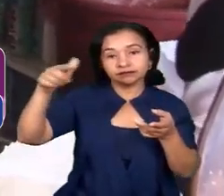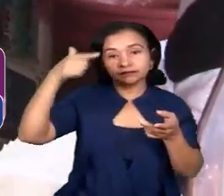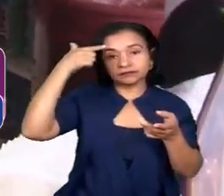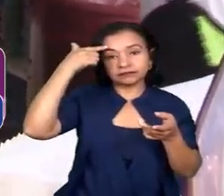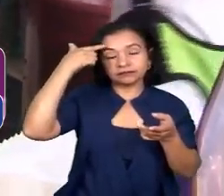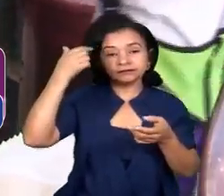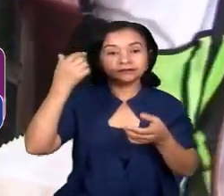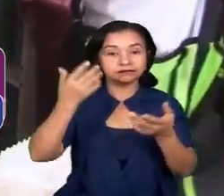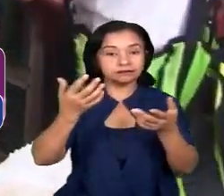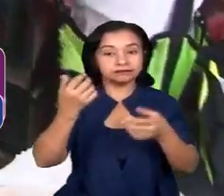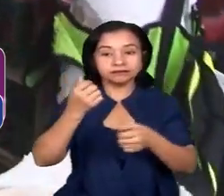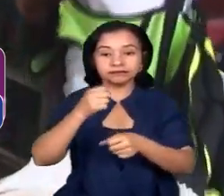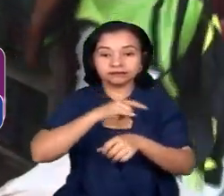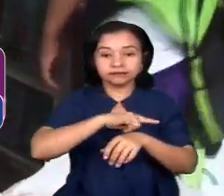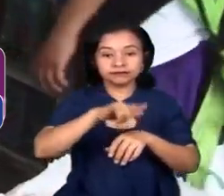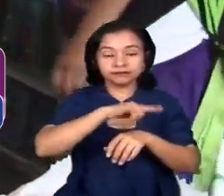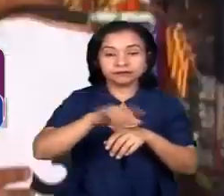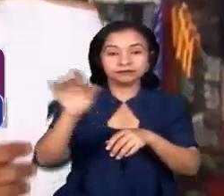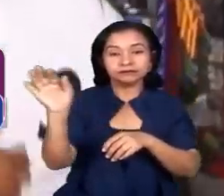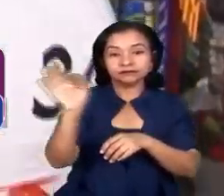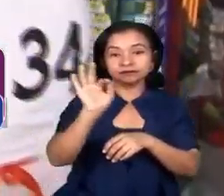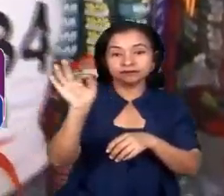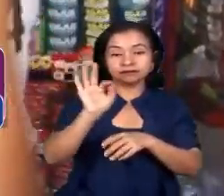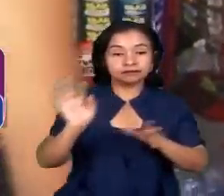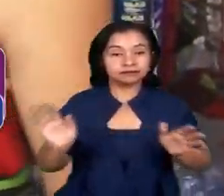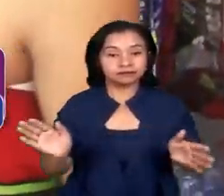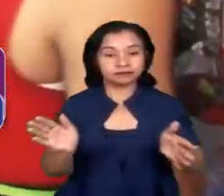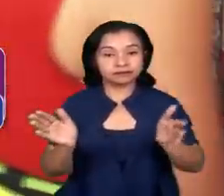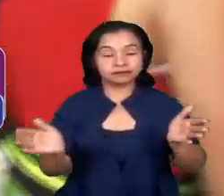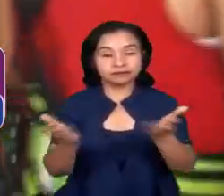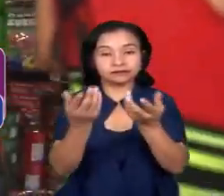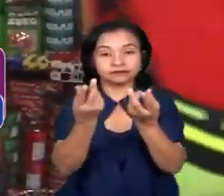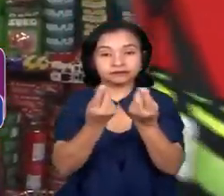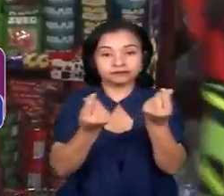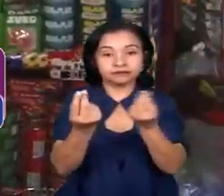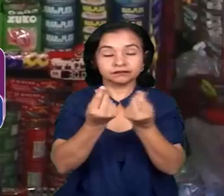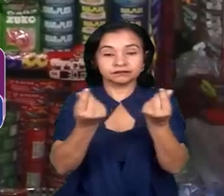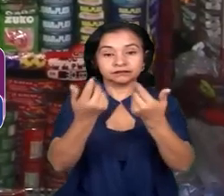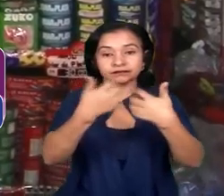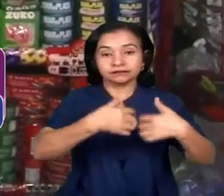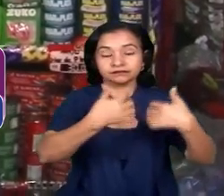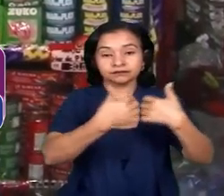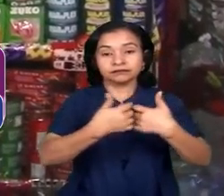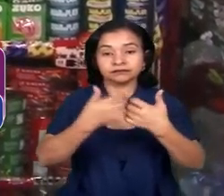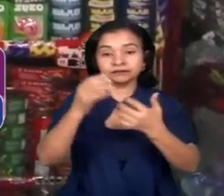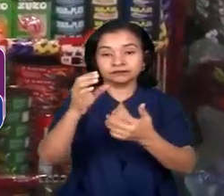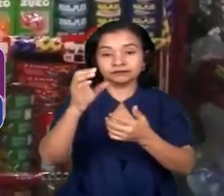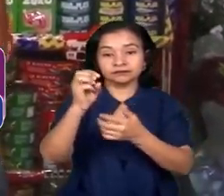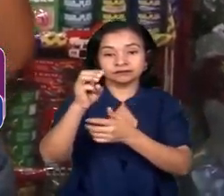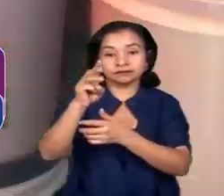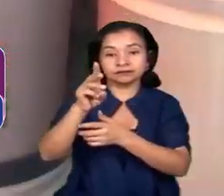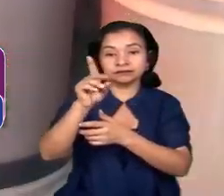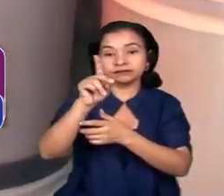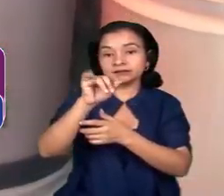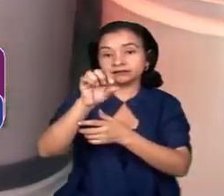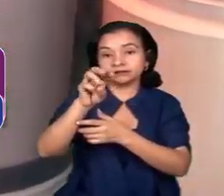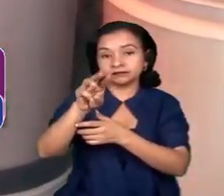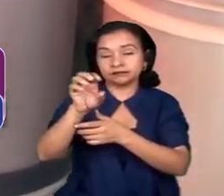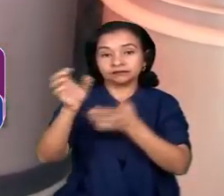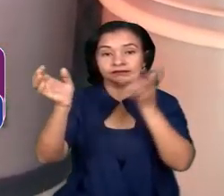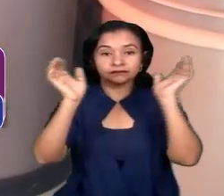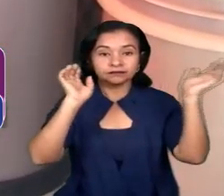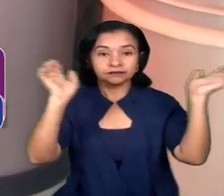también trate de ir buscando las maneras cómo impulsar a la economía de los empresarios, de los comipymes, de los mercados, porque